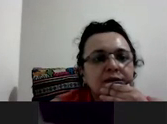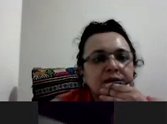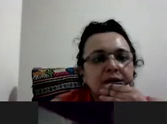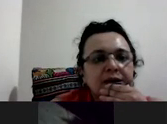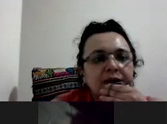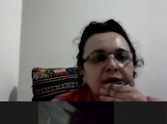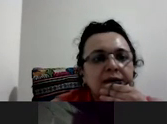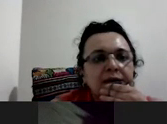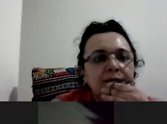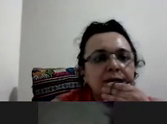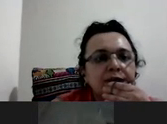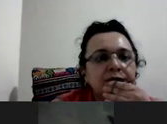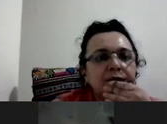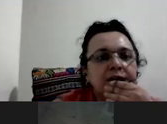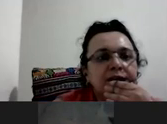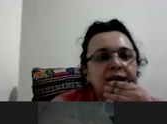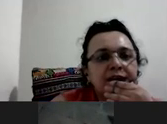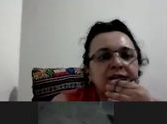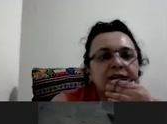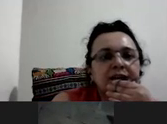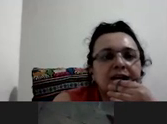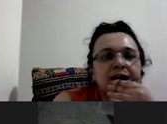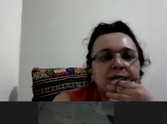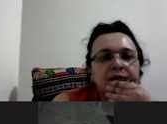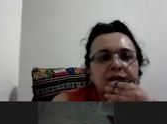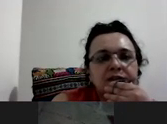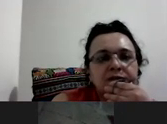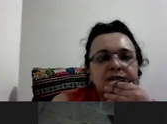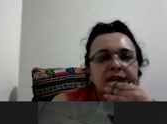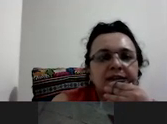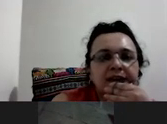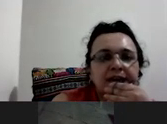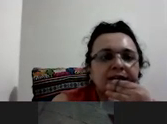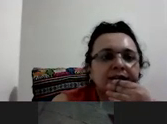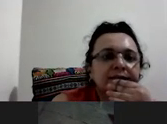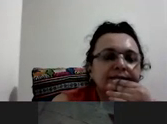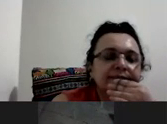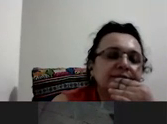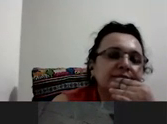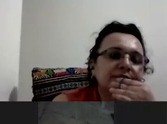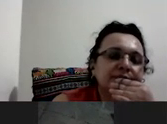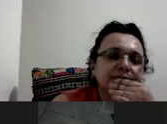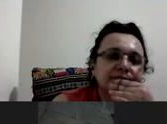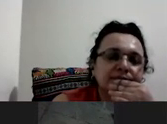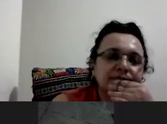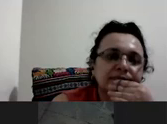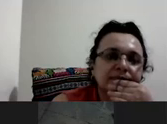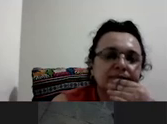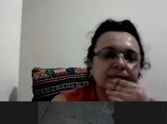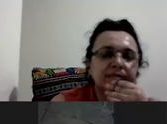Entonces, repeat after me. This city can be dangerous at night.